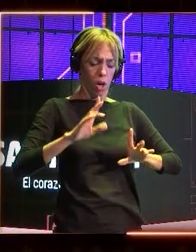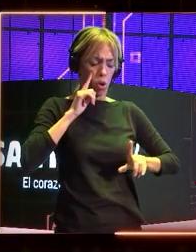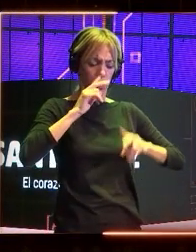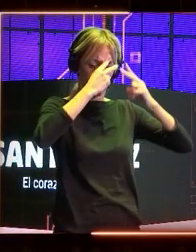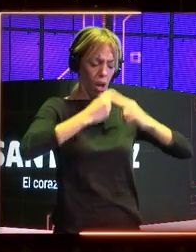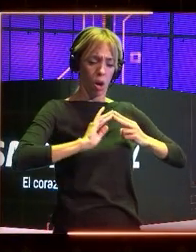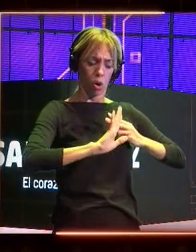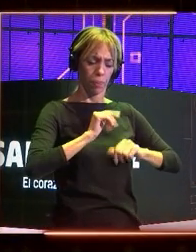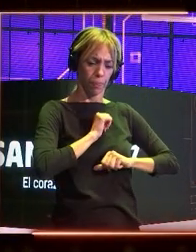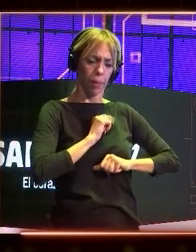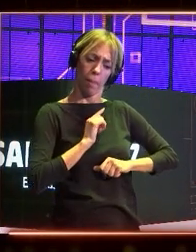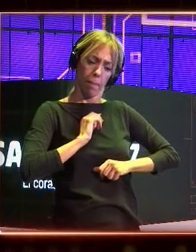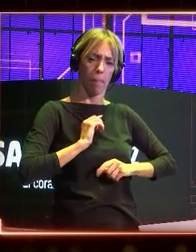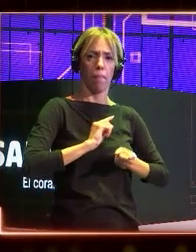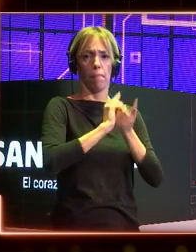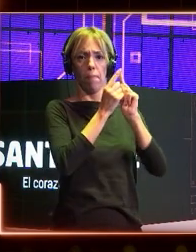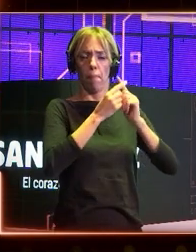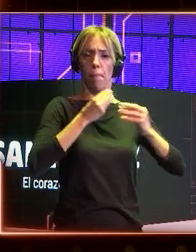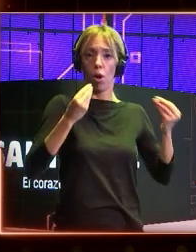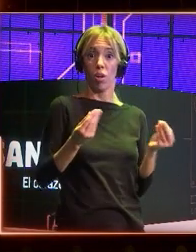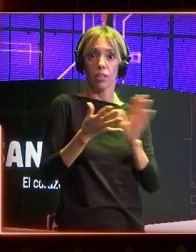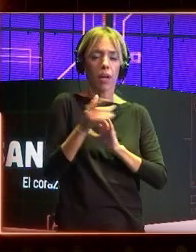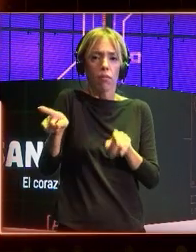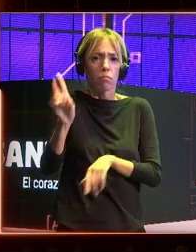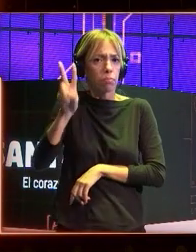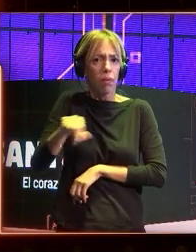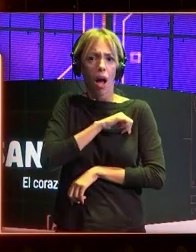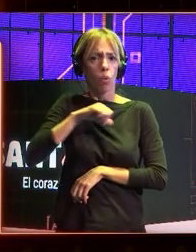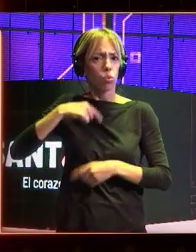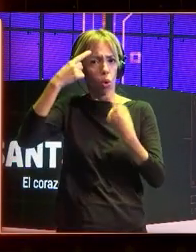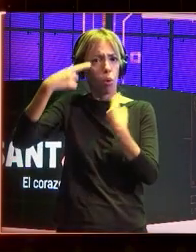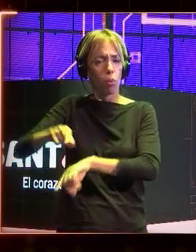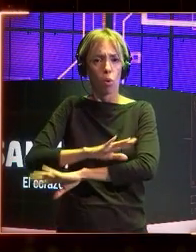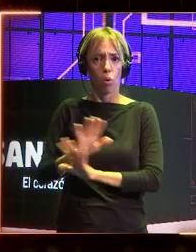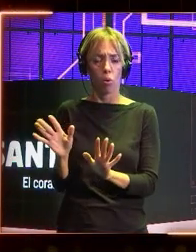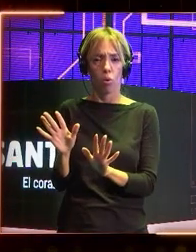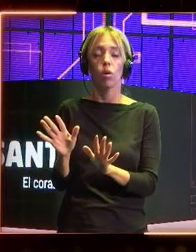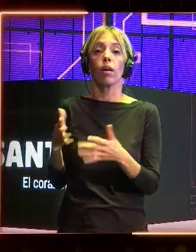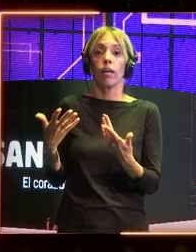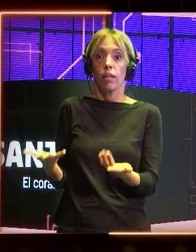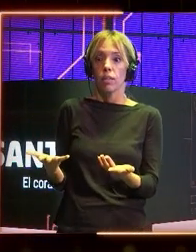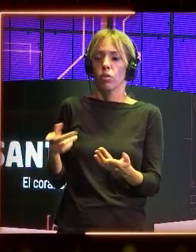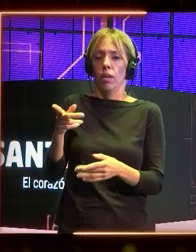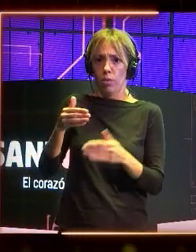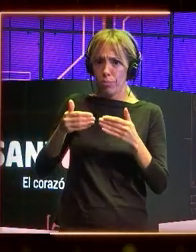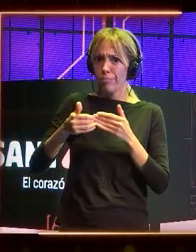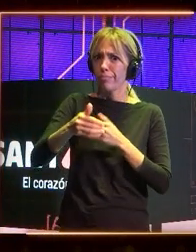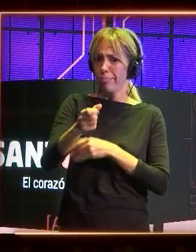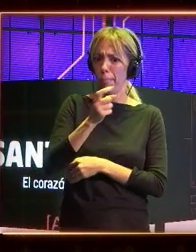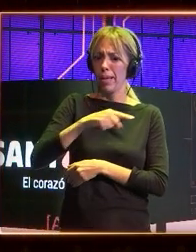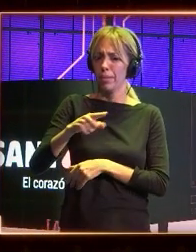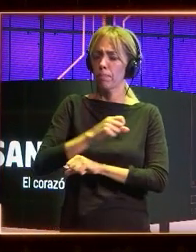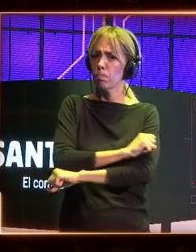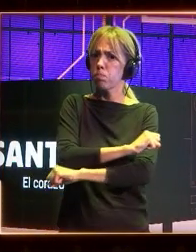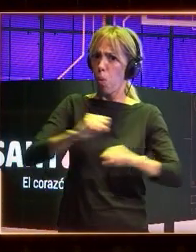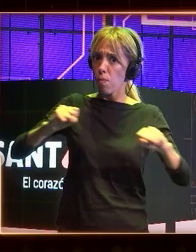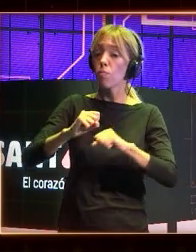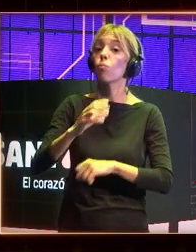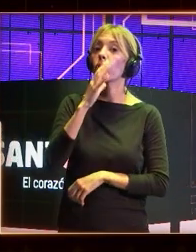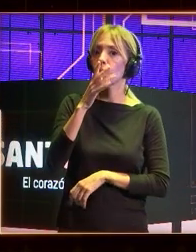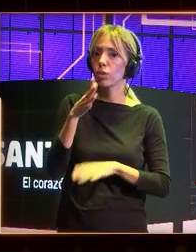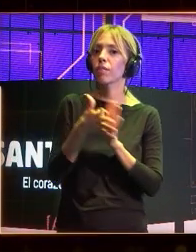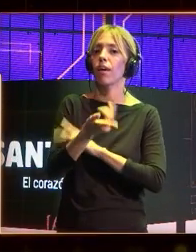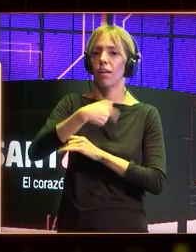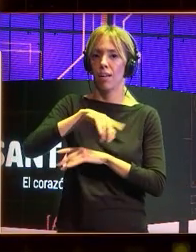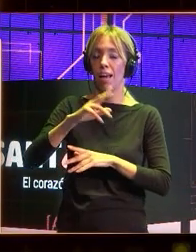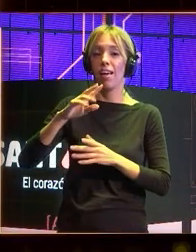mejorarlos Este es el concepto de agente autónomo y esto como digo va a impactar muy fuerte en los próximos meses porque es Hacia dónde